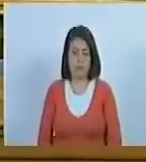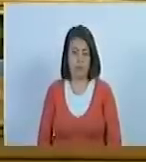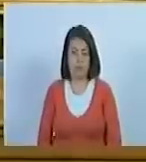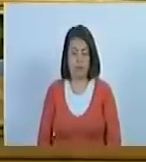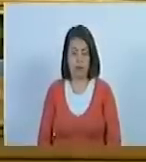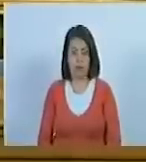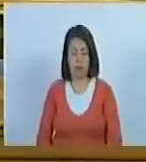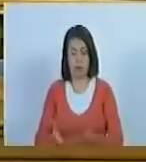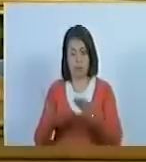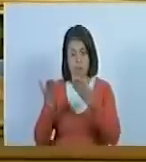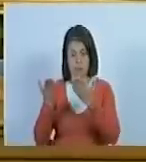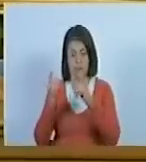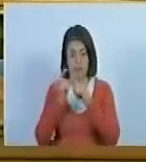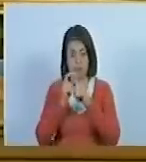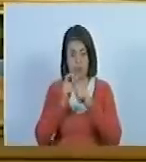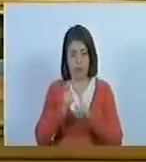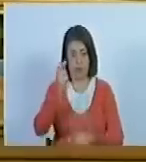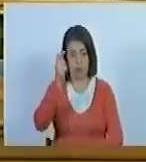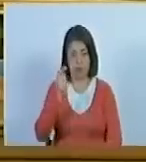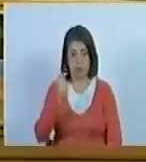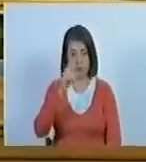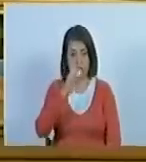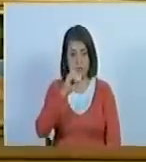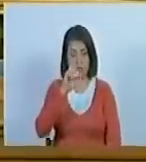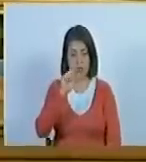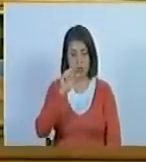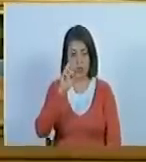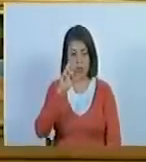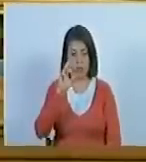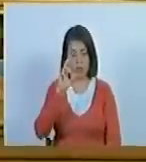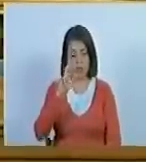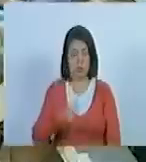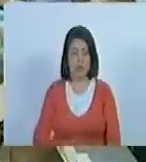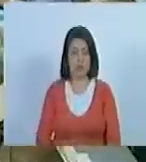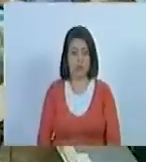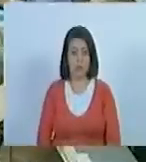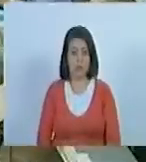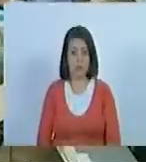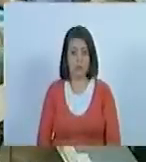Voy a dejar en el derecho de palabra al diputado Oscar Rondero.